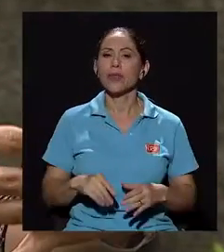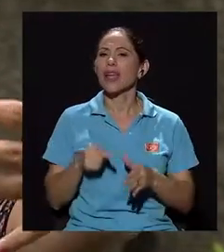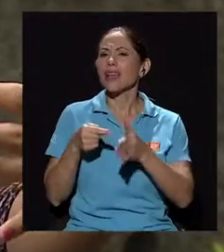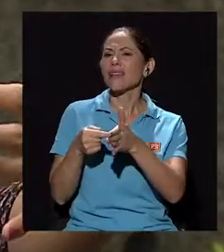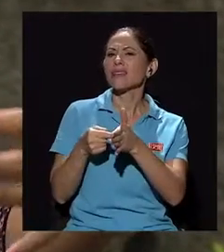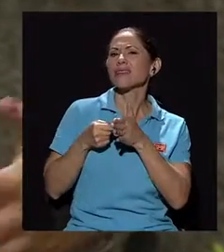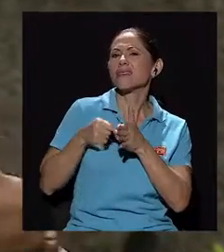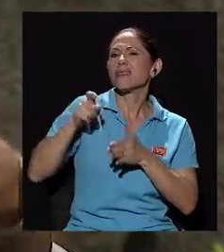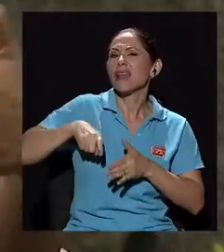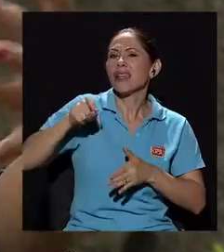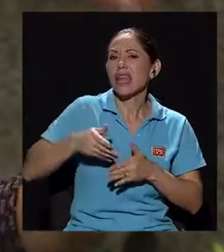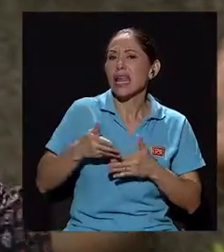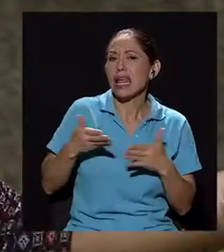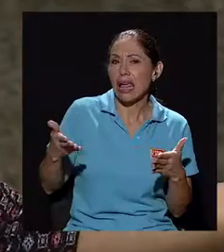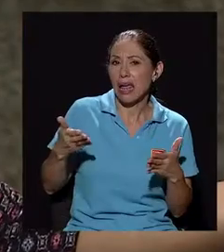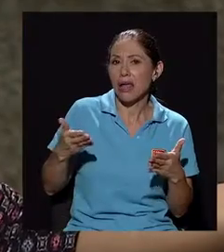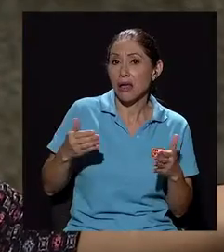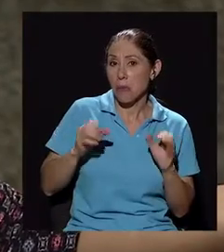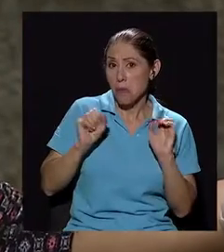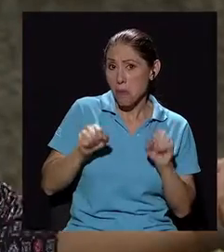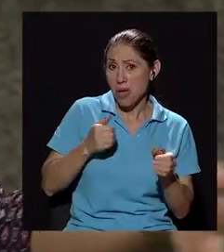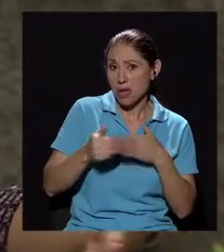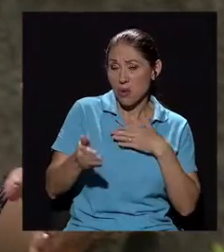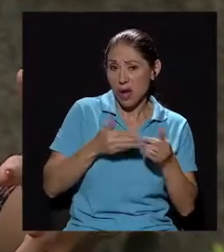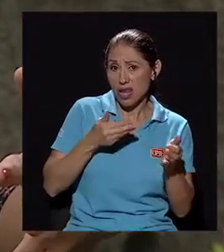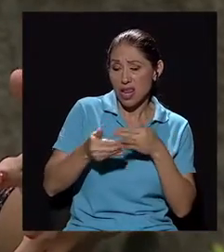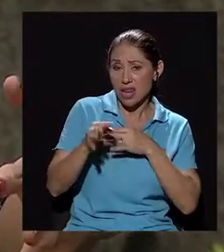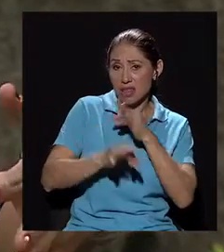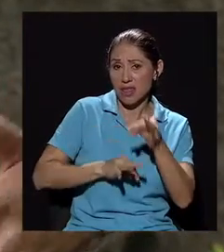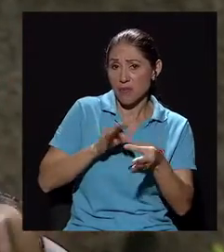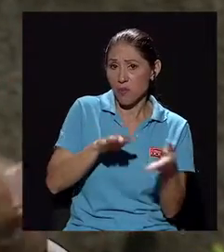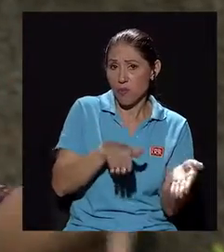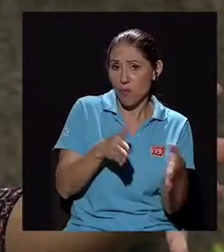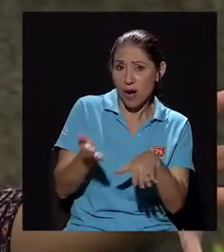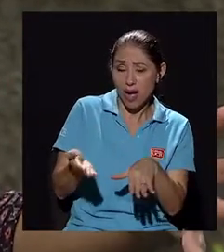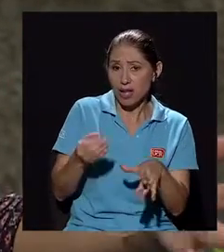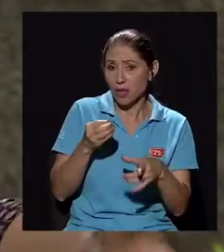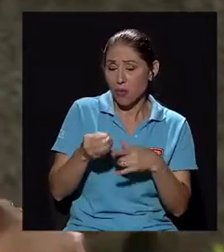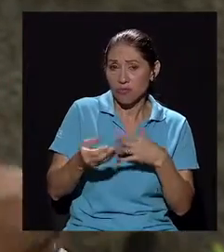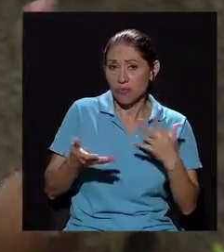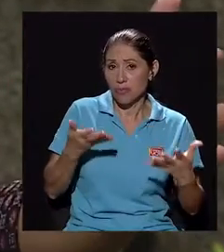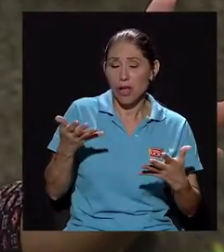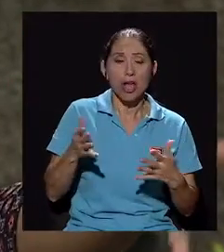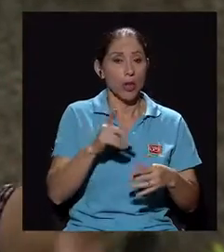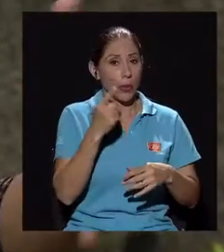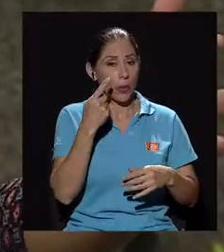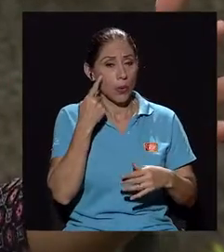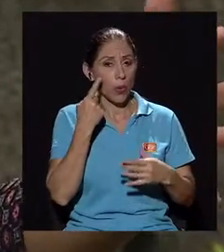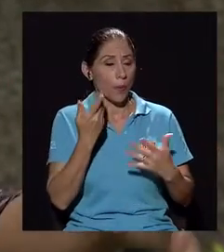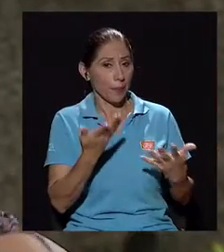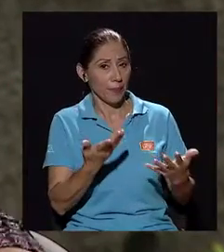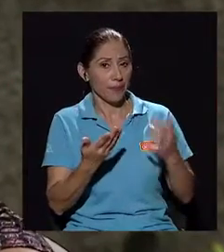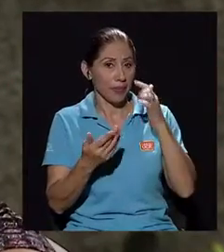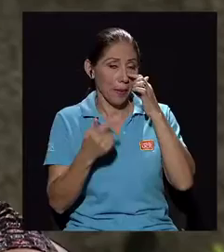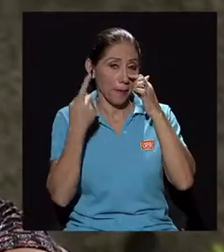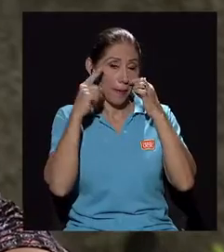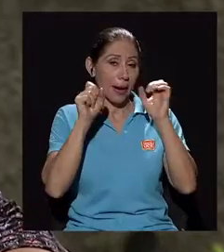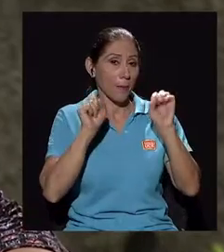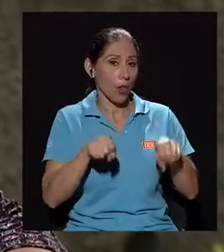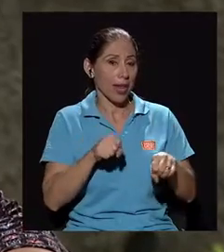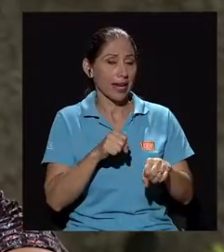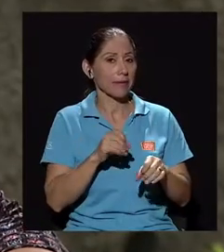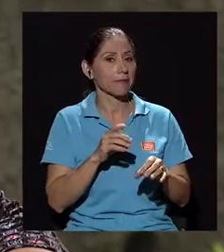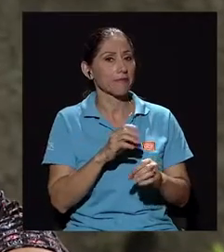O sea, ¿puede ser cualquier muerte neurológica, o sea, o cualquier tipo de muerte? No, ¿puede ser un accidente? Para